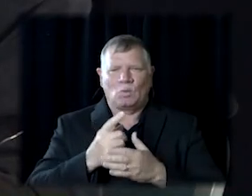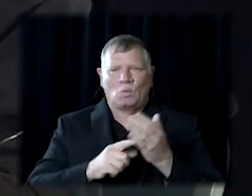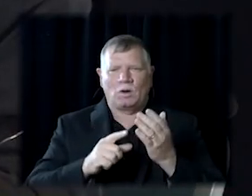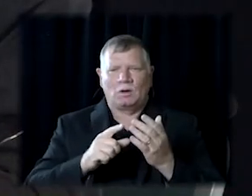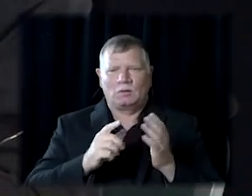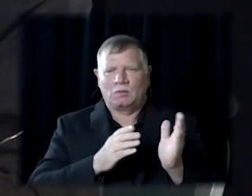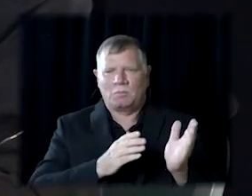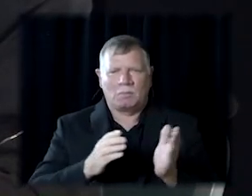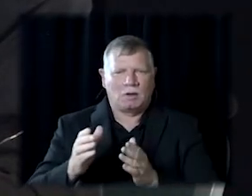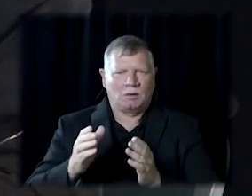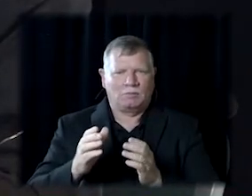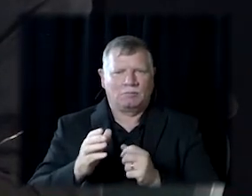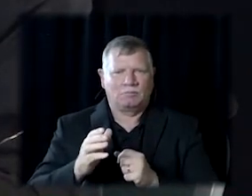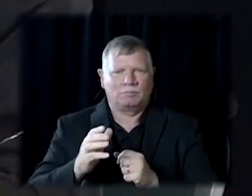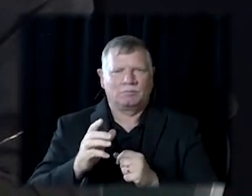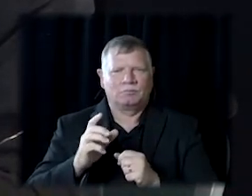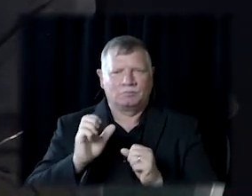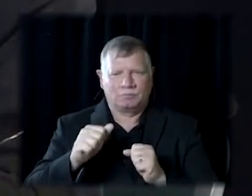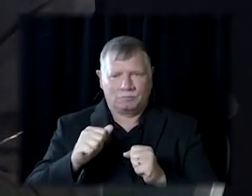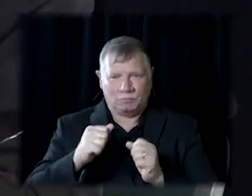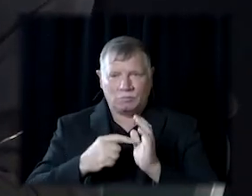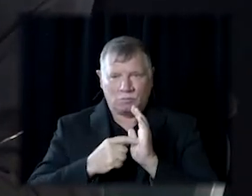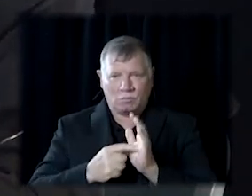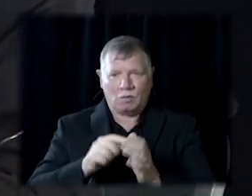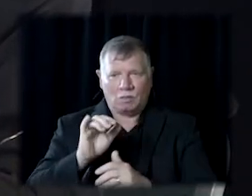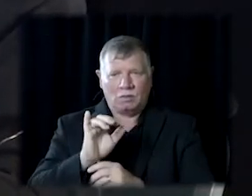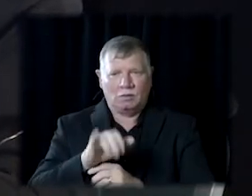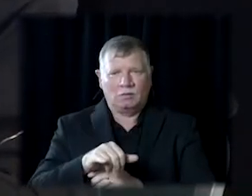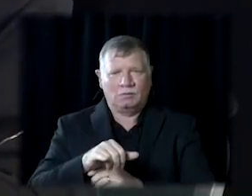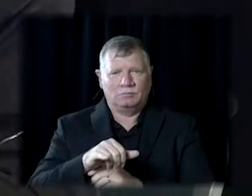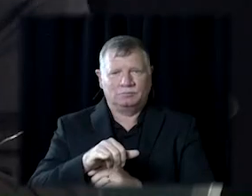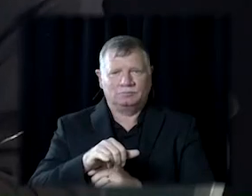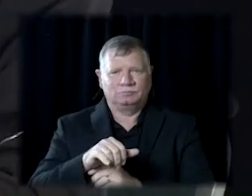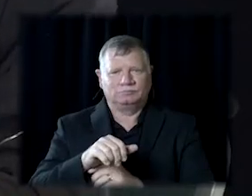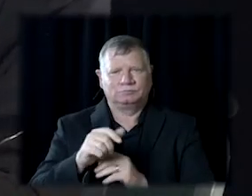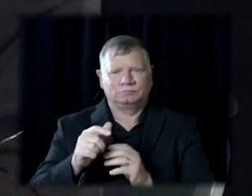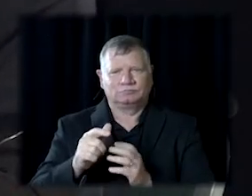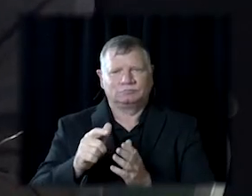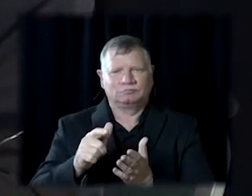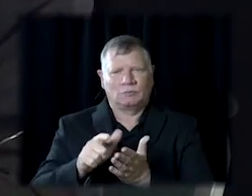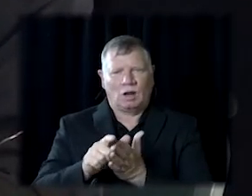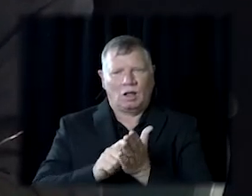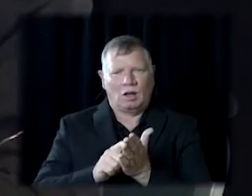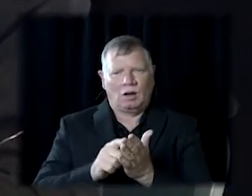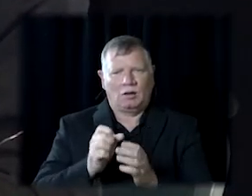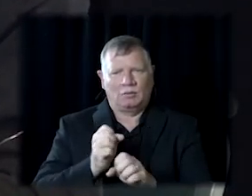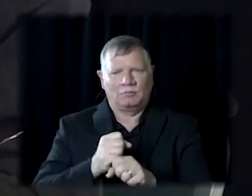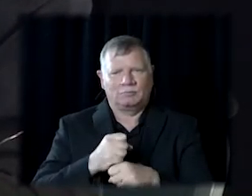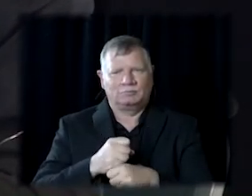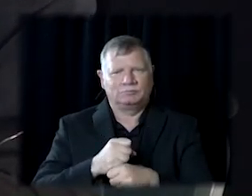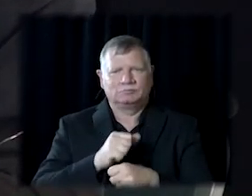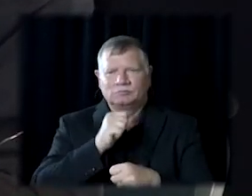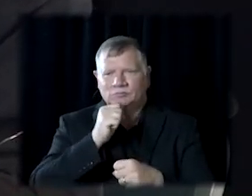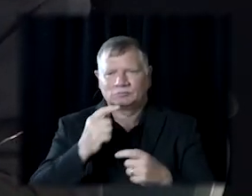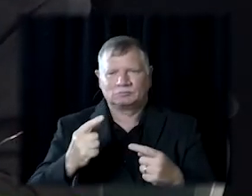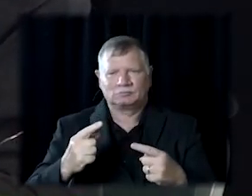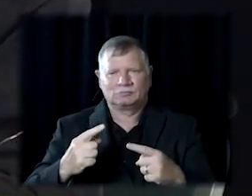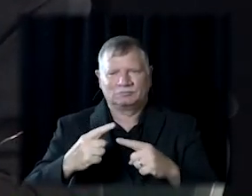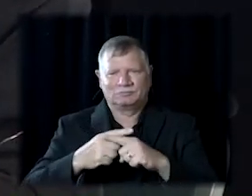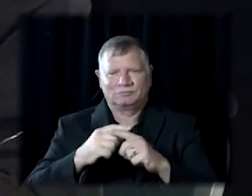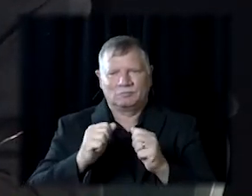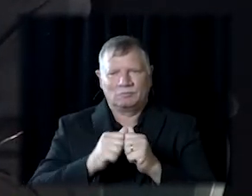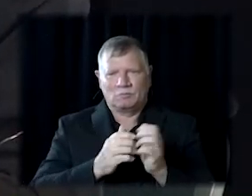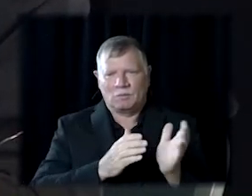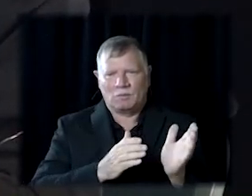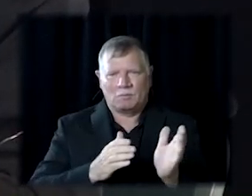está planificando. Le puedo manifestar que eso sería, esa legislación sería inconsistente con el plan fiscal y